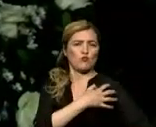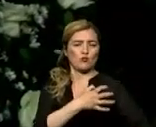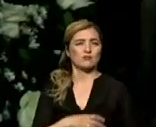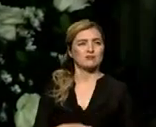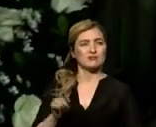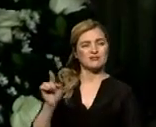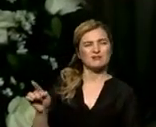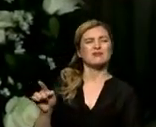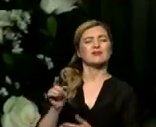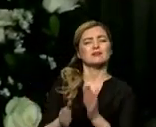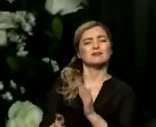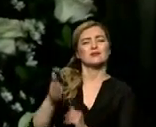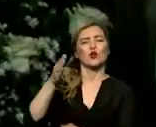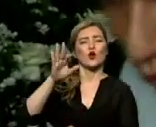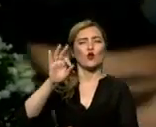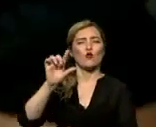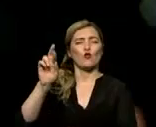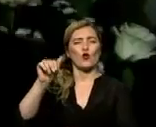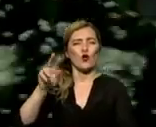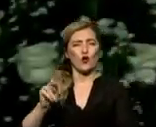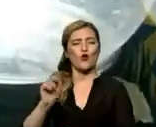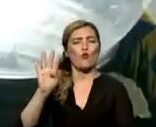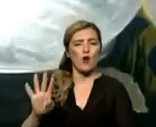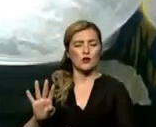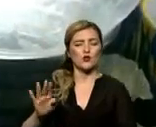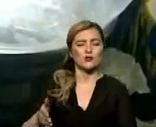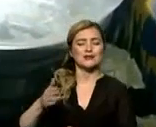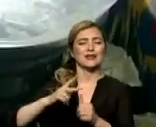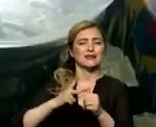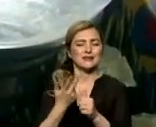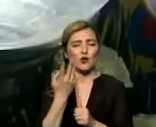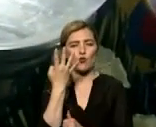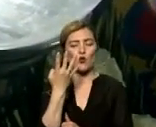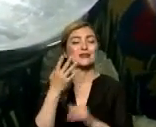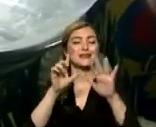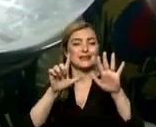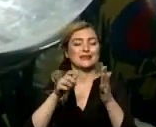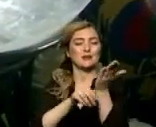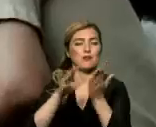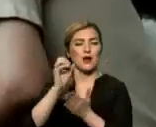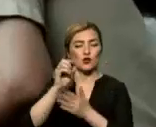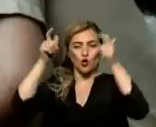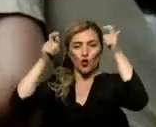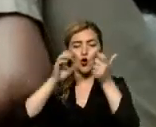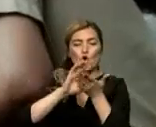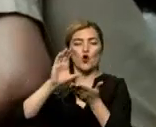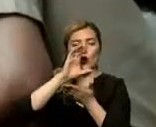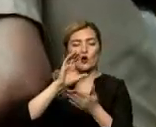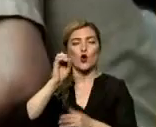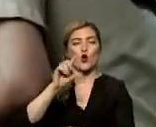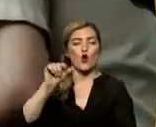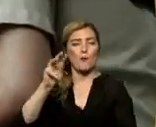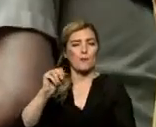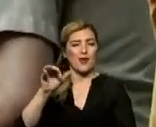creación el florón 4 es el tercero de siete hermanos se graduó en el colegio del miedo donde conoció a su esposa laura vélez